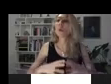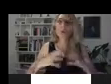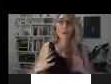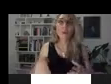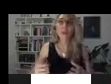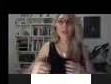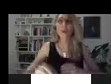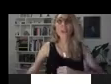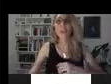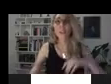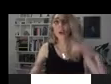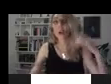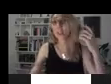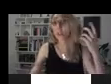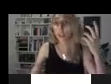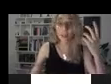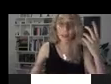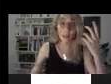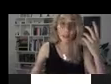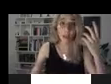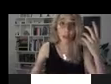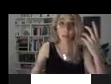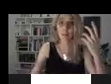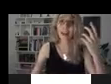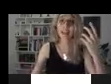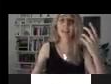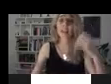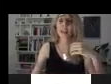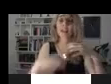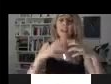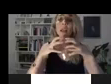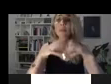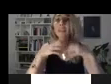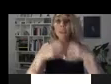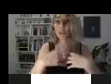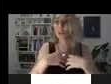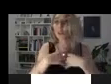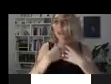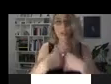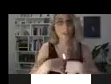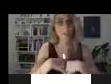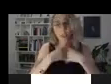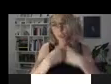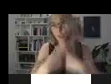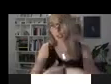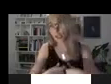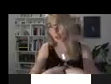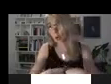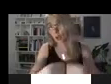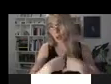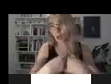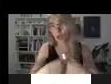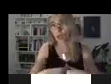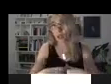son sumamente importantes, y los coleccionistas más prestigiosos e internacionales que